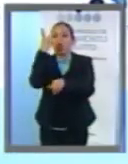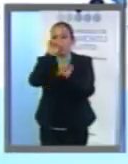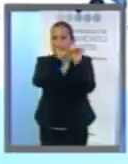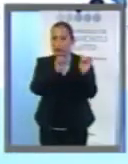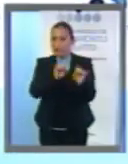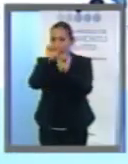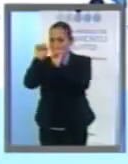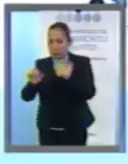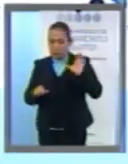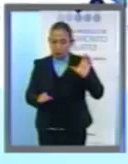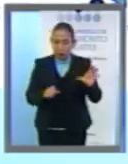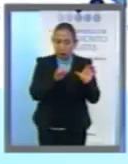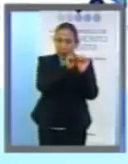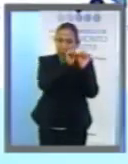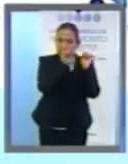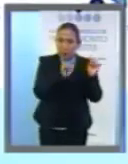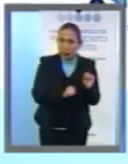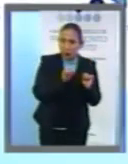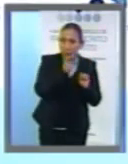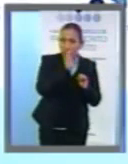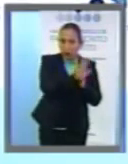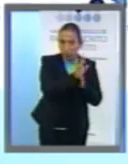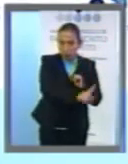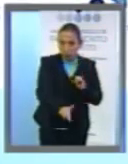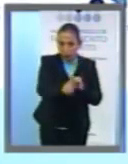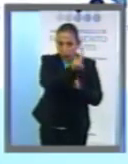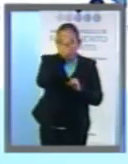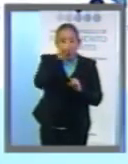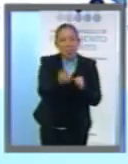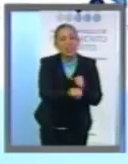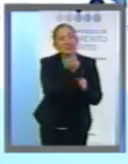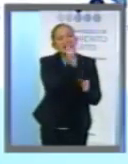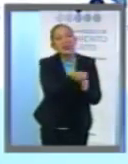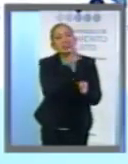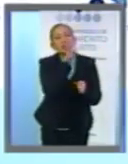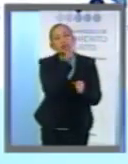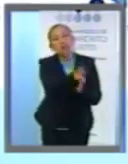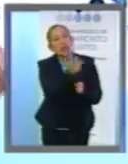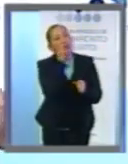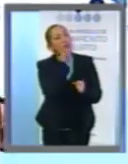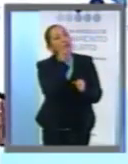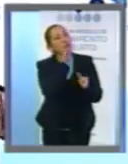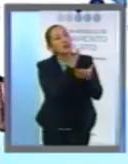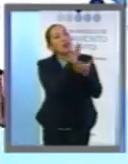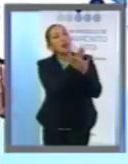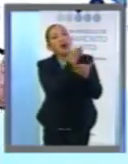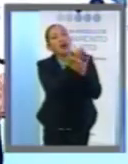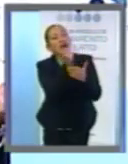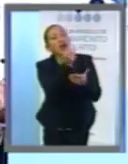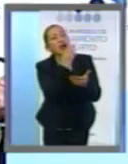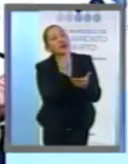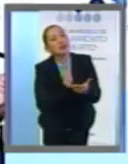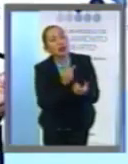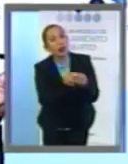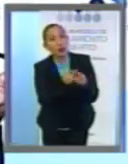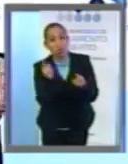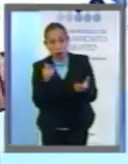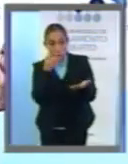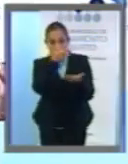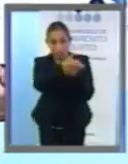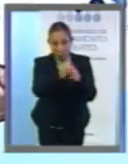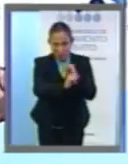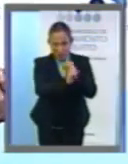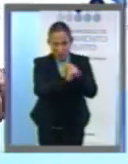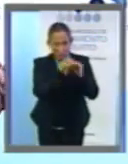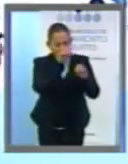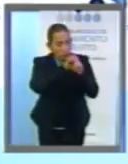sistemas. Es un sistema de público de consulta de los resultados de las auditorías. Esto, cualquiera que se meta a nuestra página va